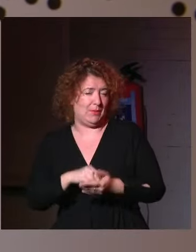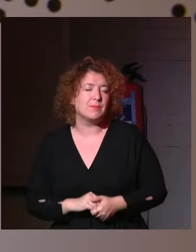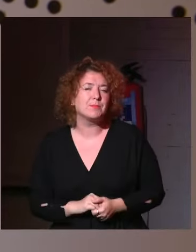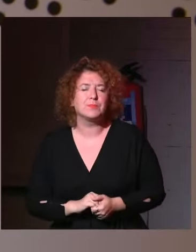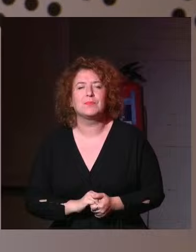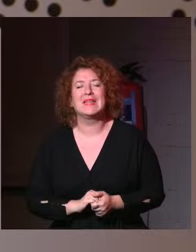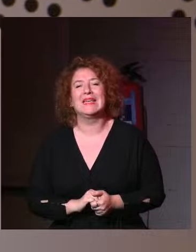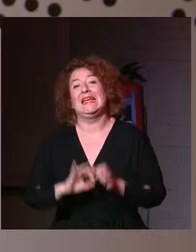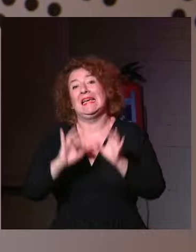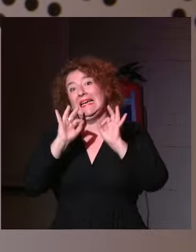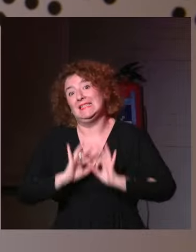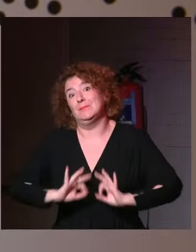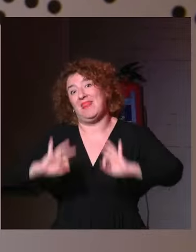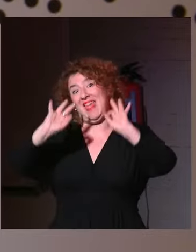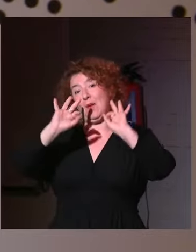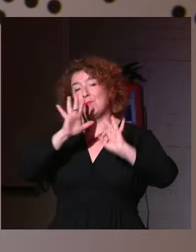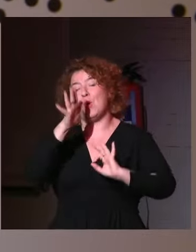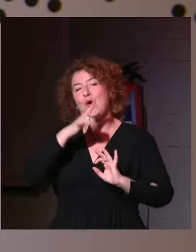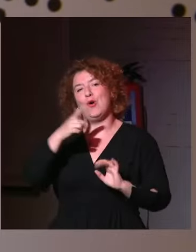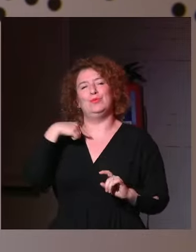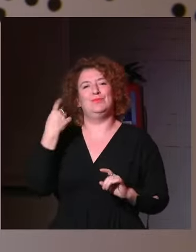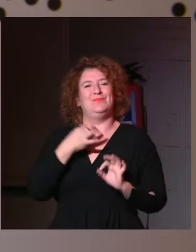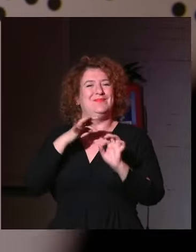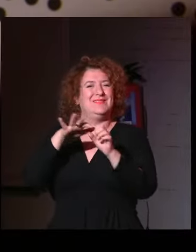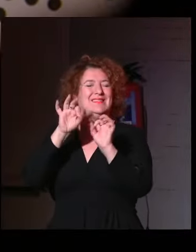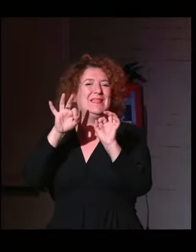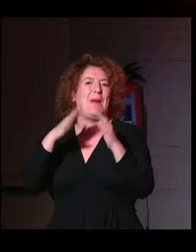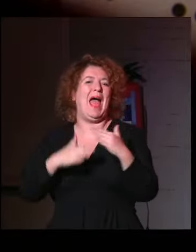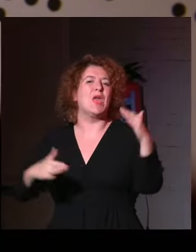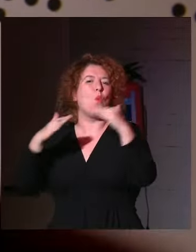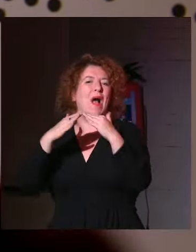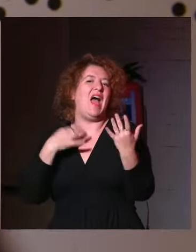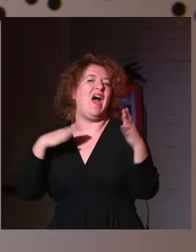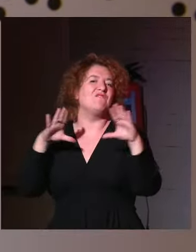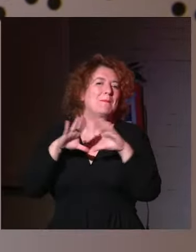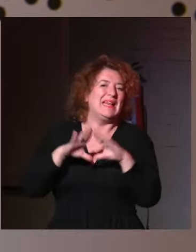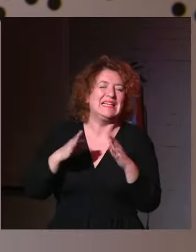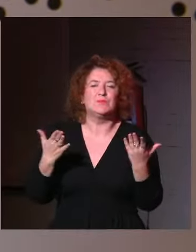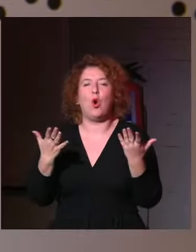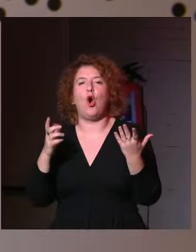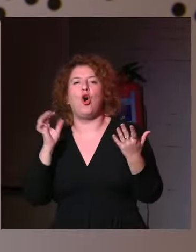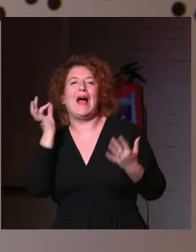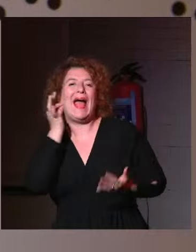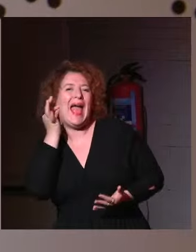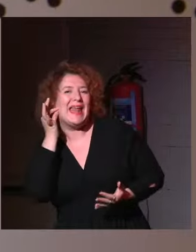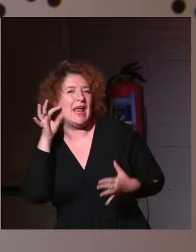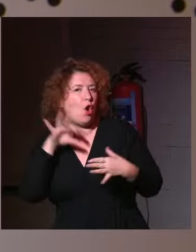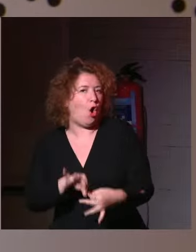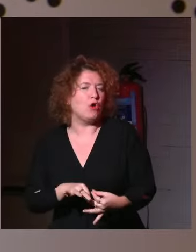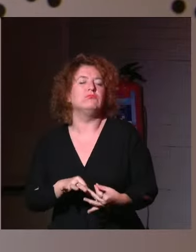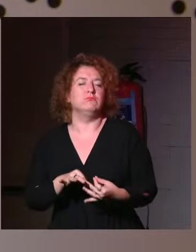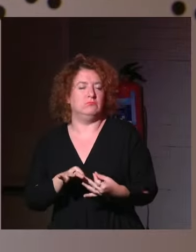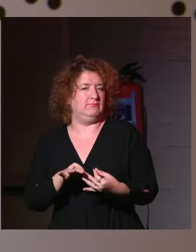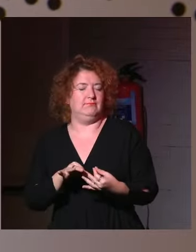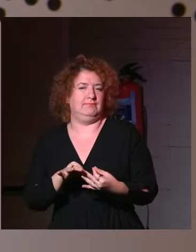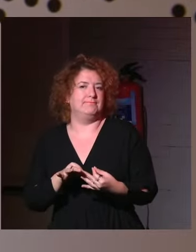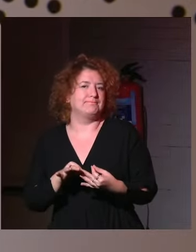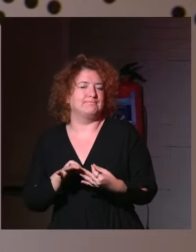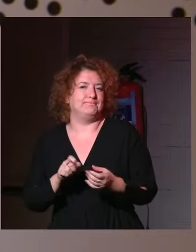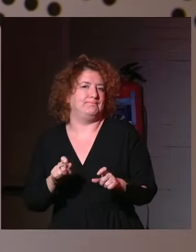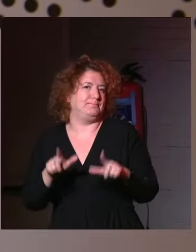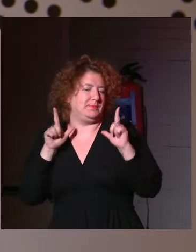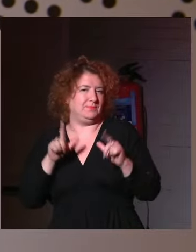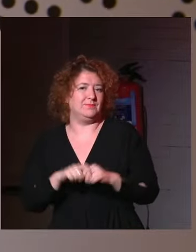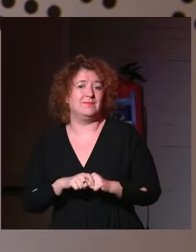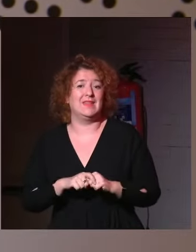eh te dedicas al ámbito de la igualdad del feminismo del género e lo saben